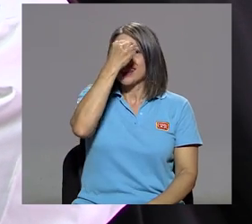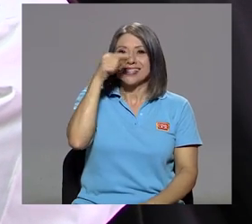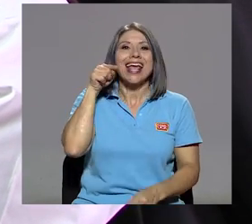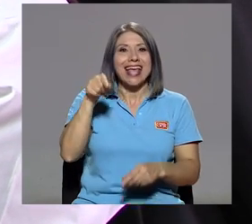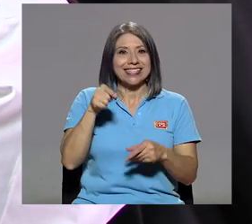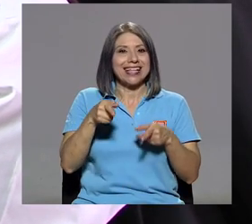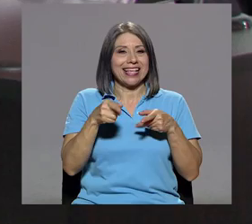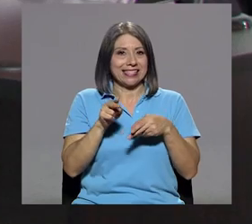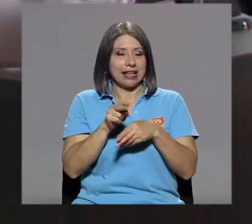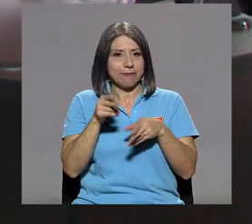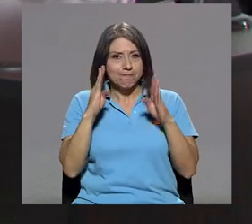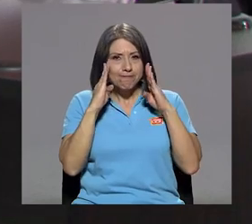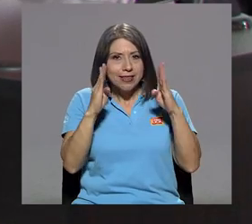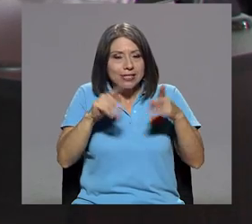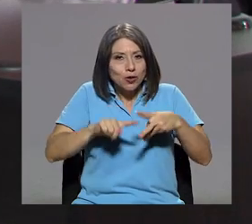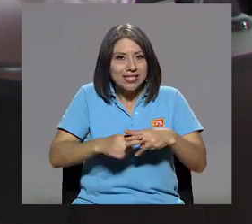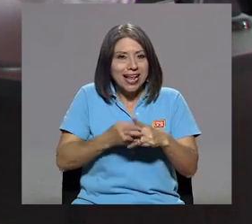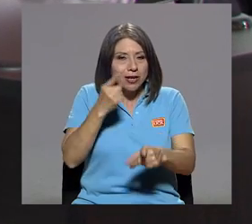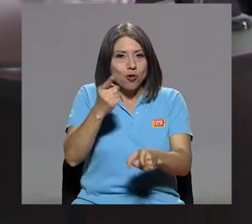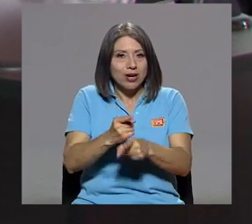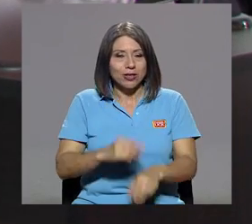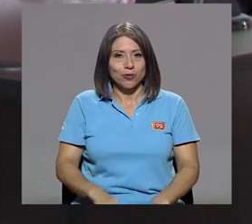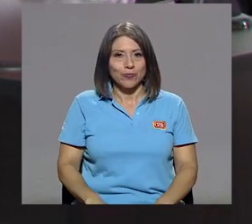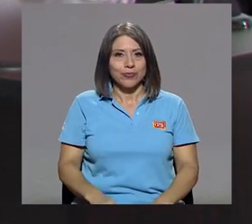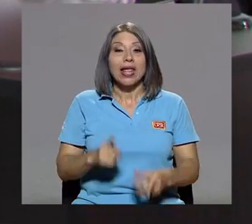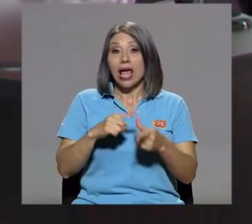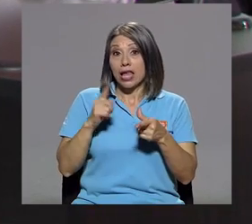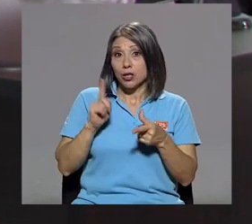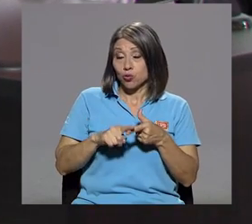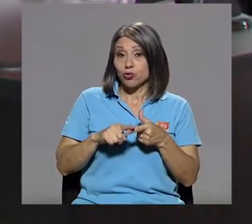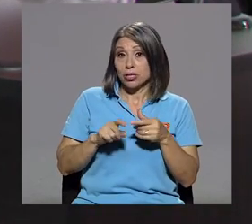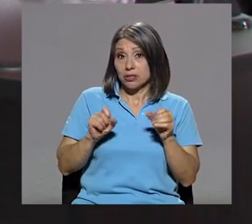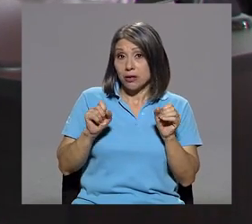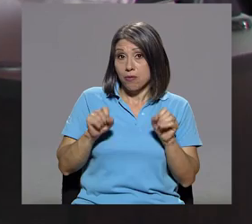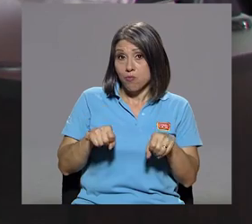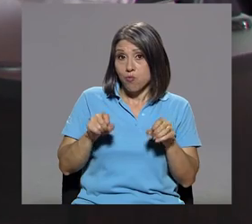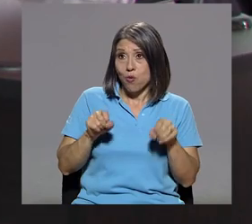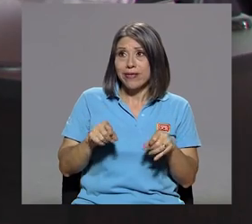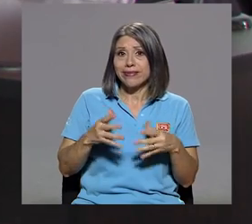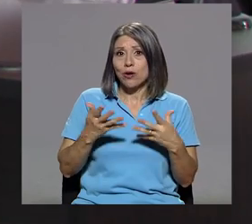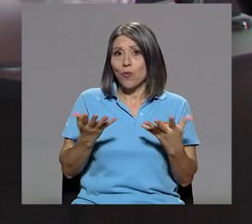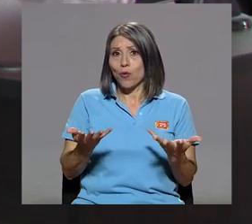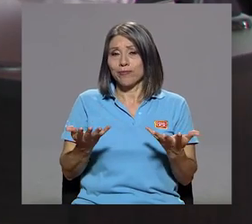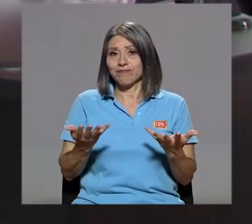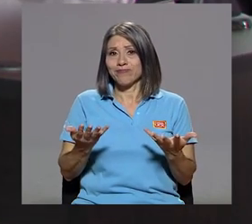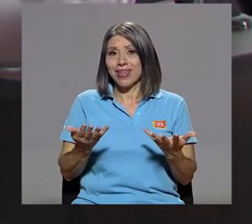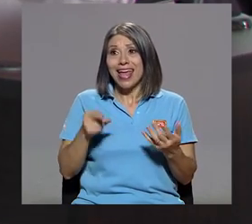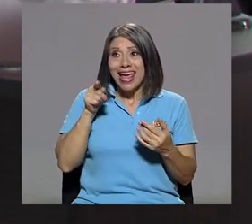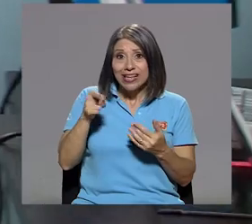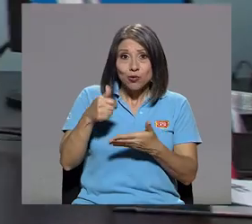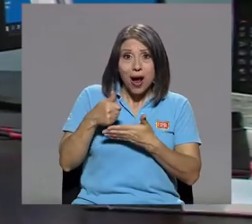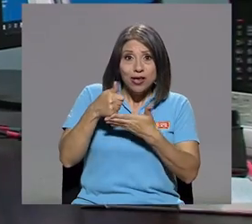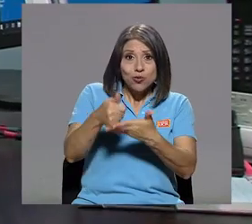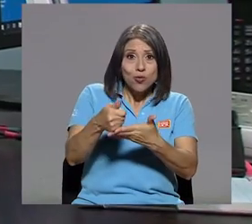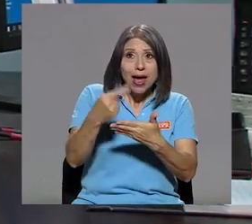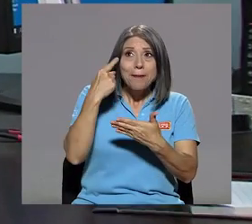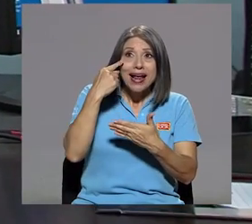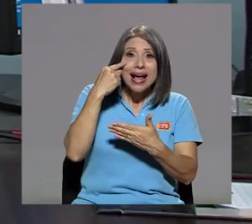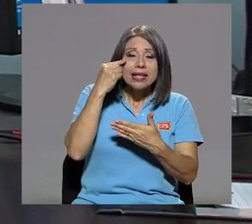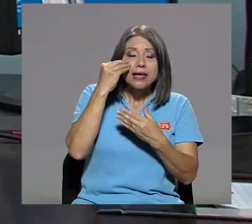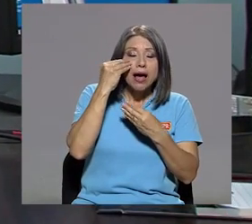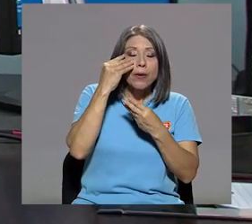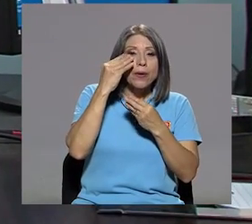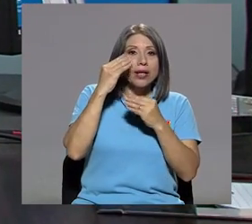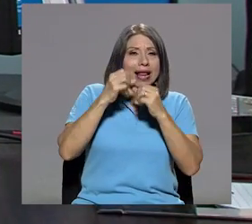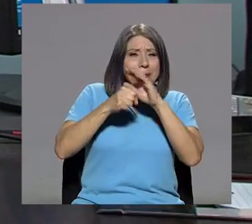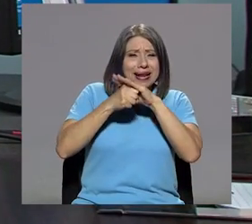el correcto. Y entonces todo lo que vendría a hacer es a hacer un poquitito de liberar, digamos, la presión del nervio, pero si el nervio,